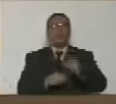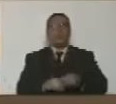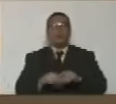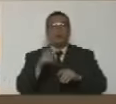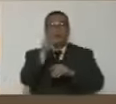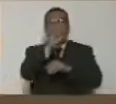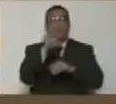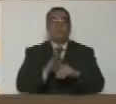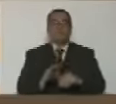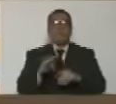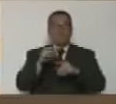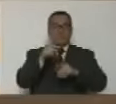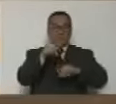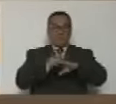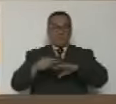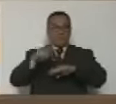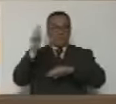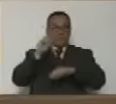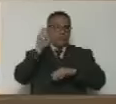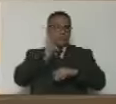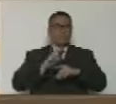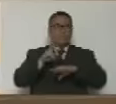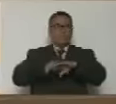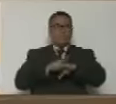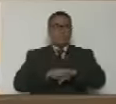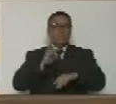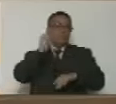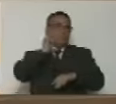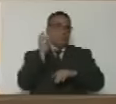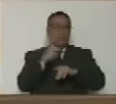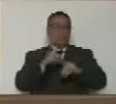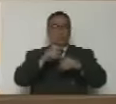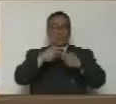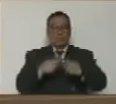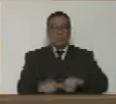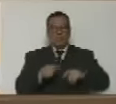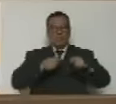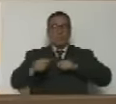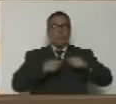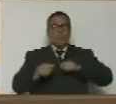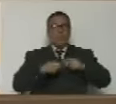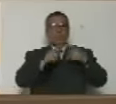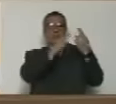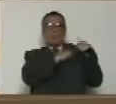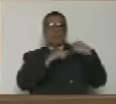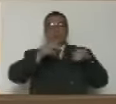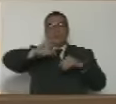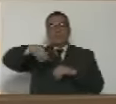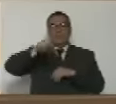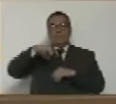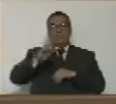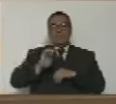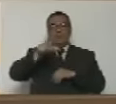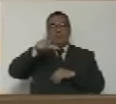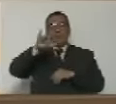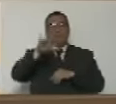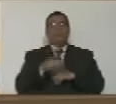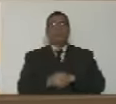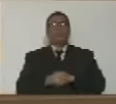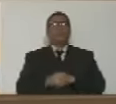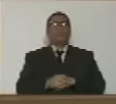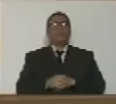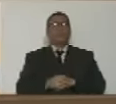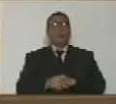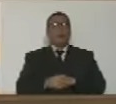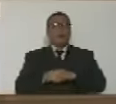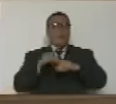fiscal general de la República Bolivariana de Venezuela, doctor Tarek William Saad, y por el contralor general encargado ciudadano Josnel Peraza Machado, mediante las